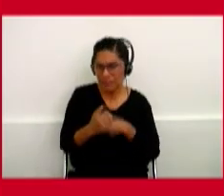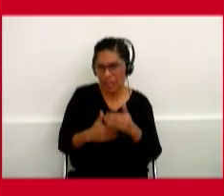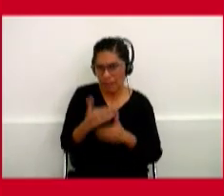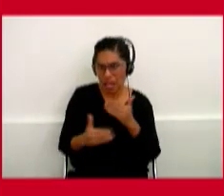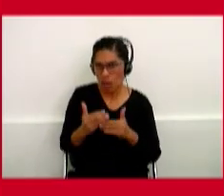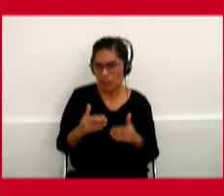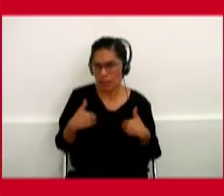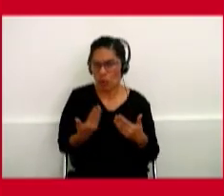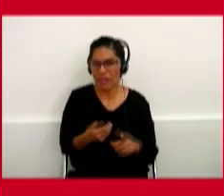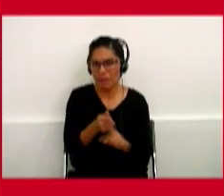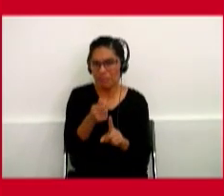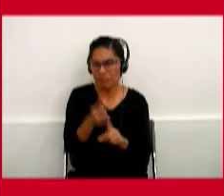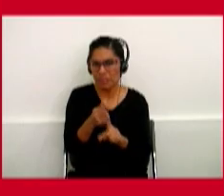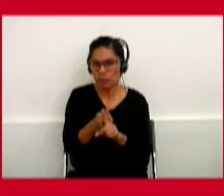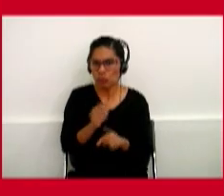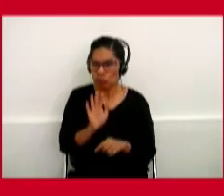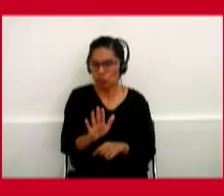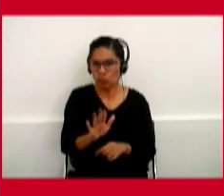mismo proyecto.